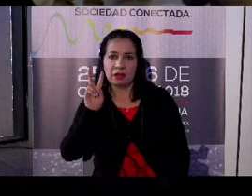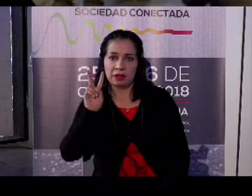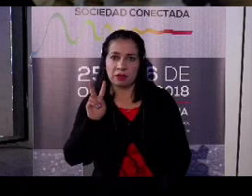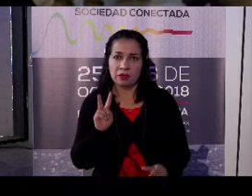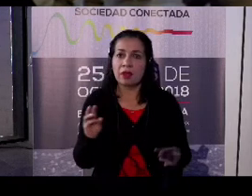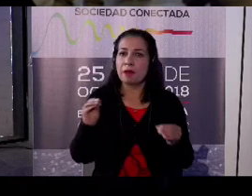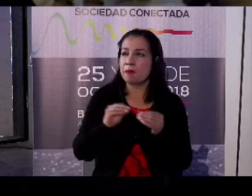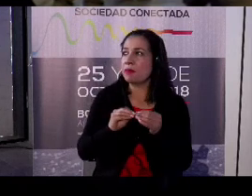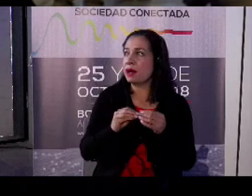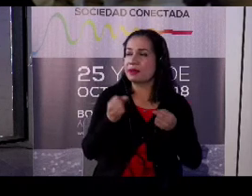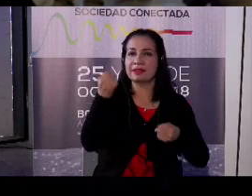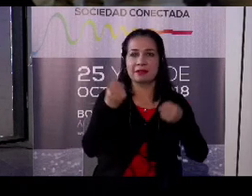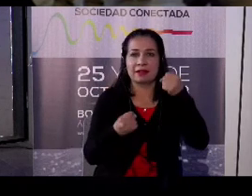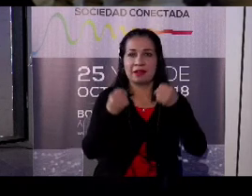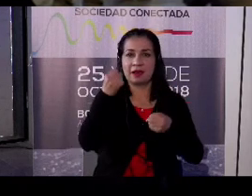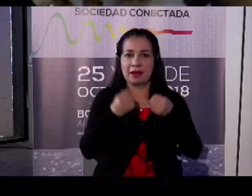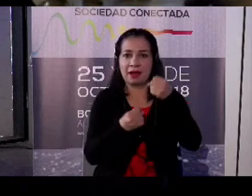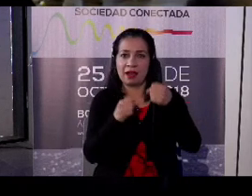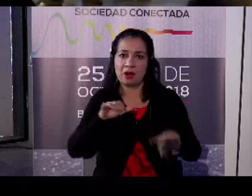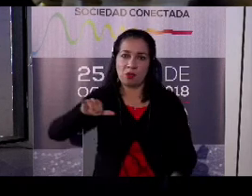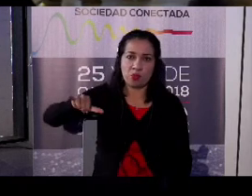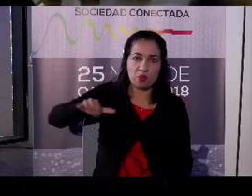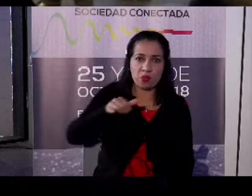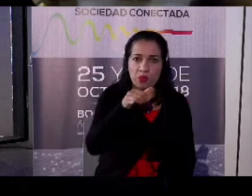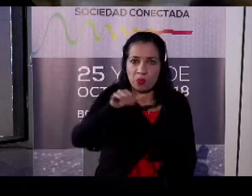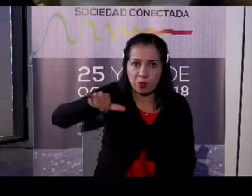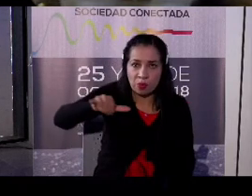voladores en este caso vehículos